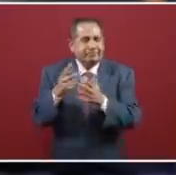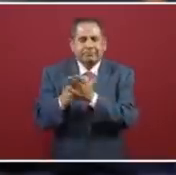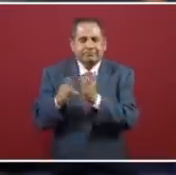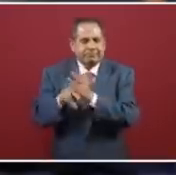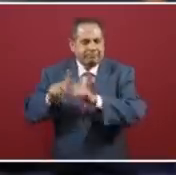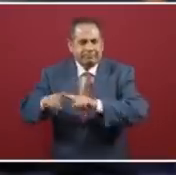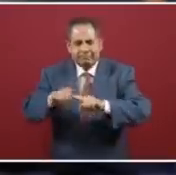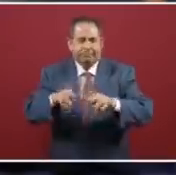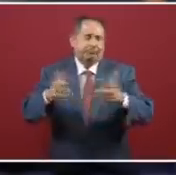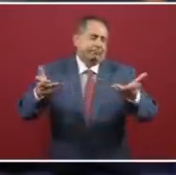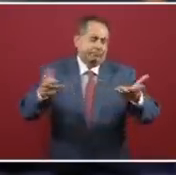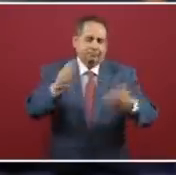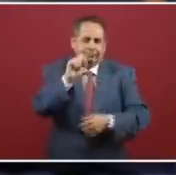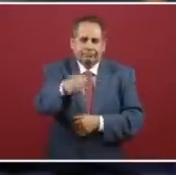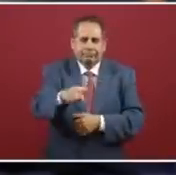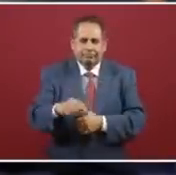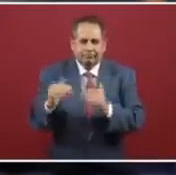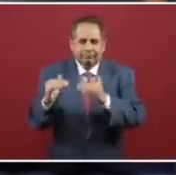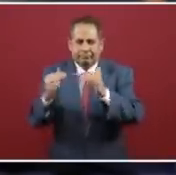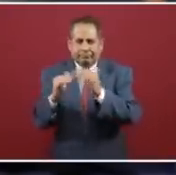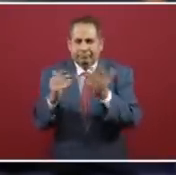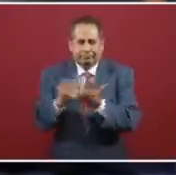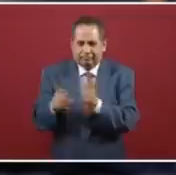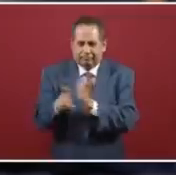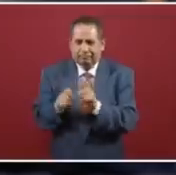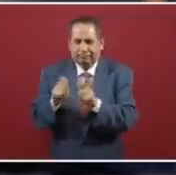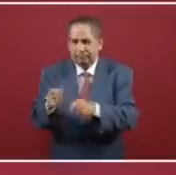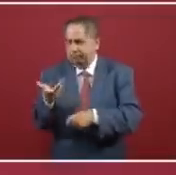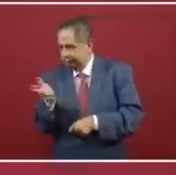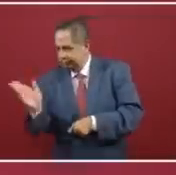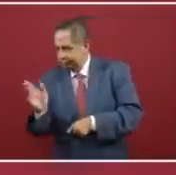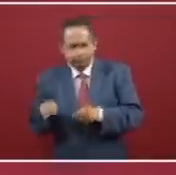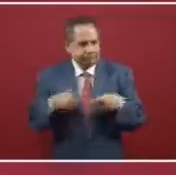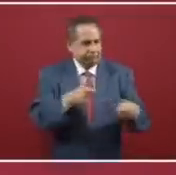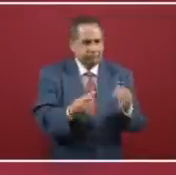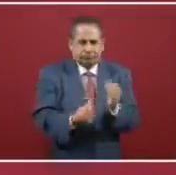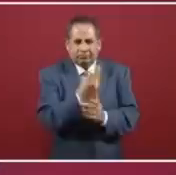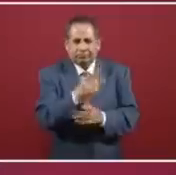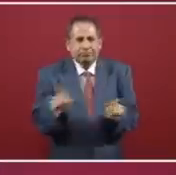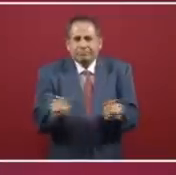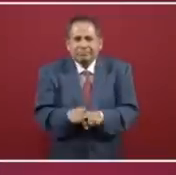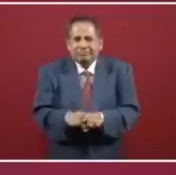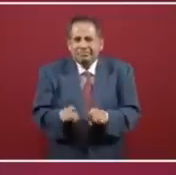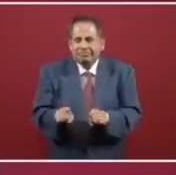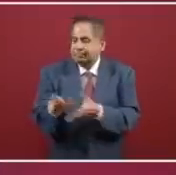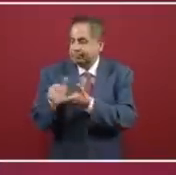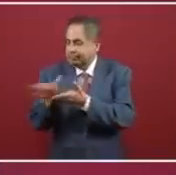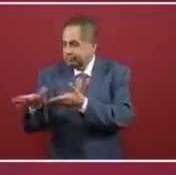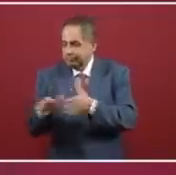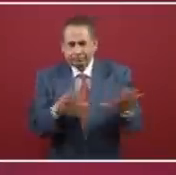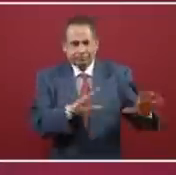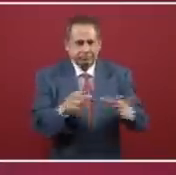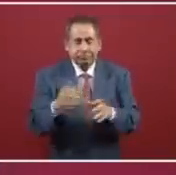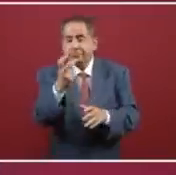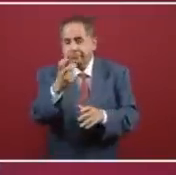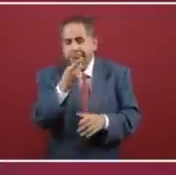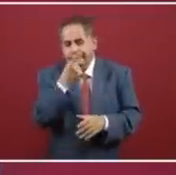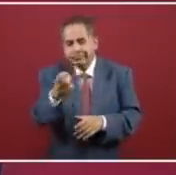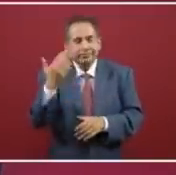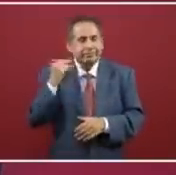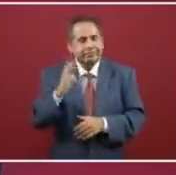son simétricas pues si es que corrimos a todos y contratamos nuevos por eso no salí en diciembre